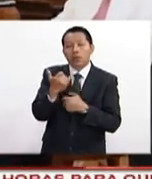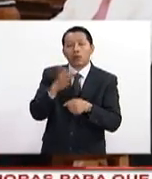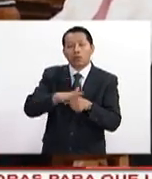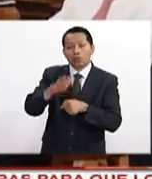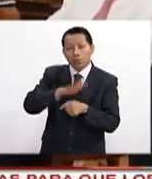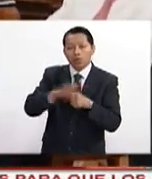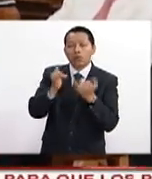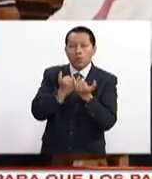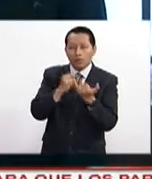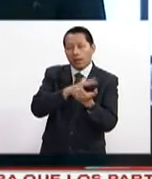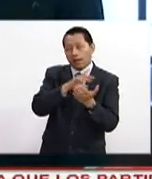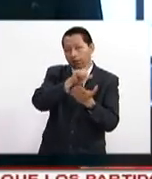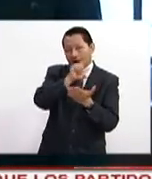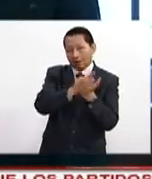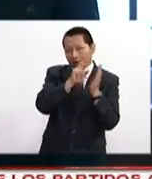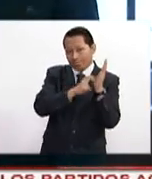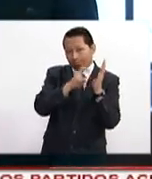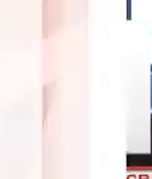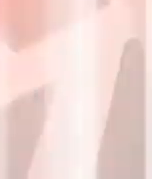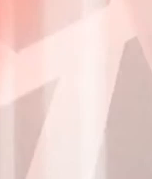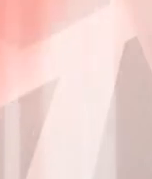reformas estructurales.